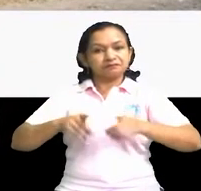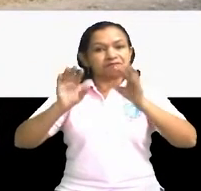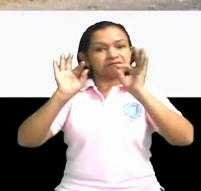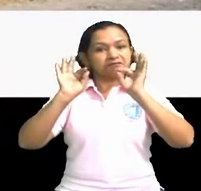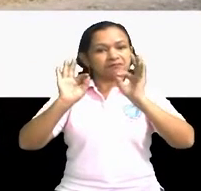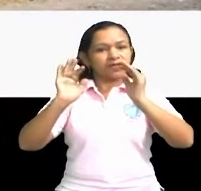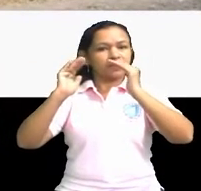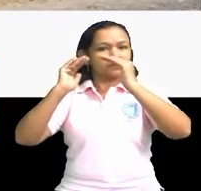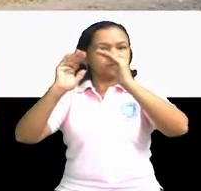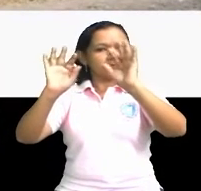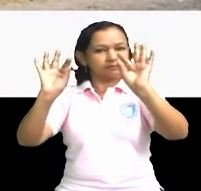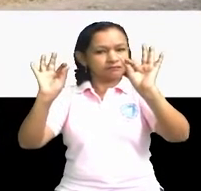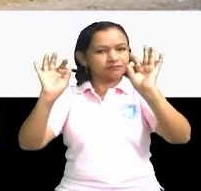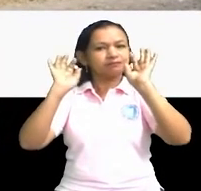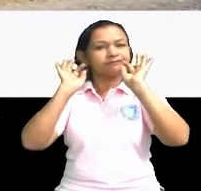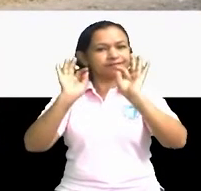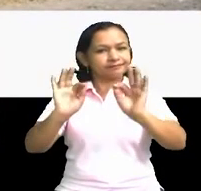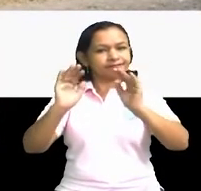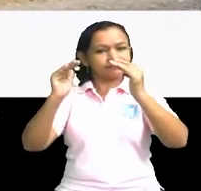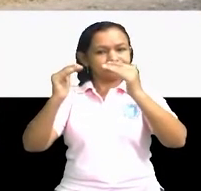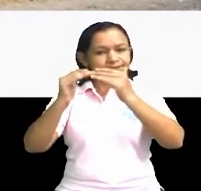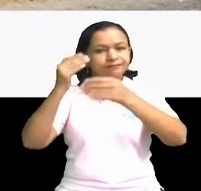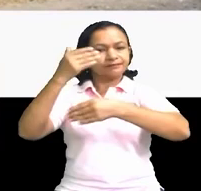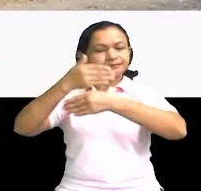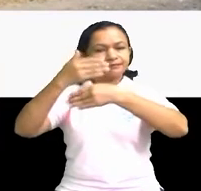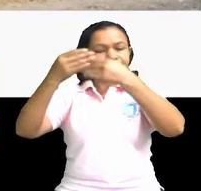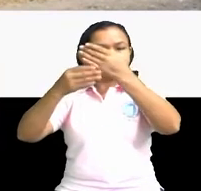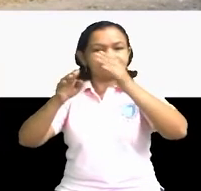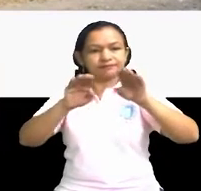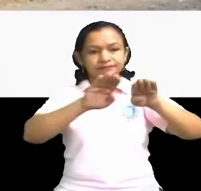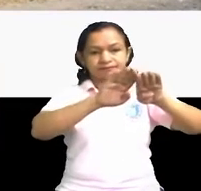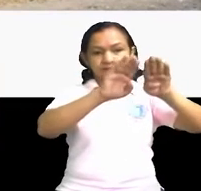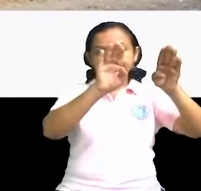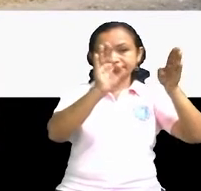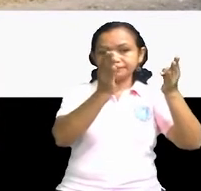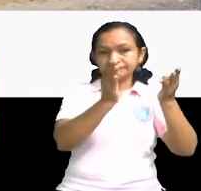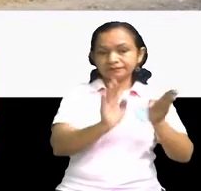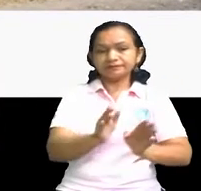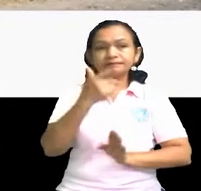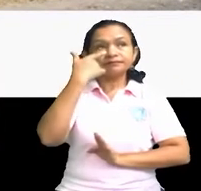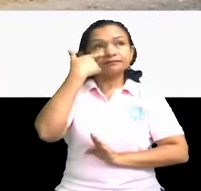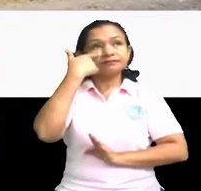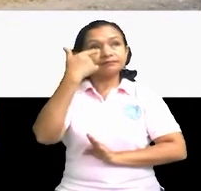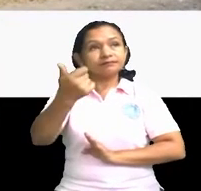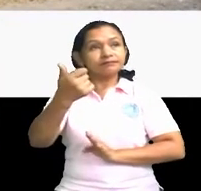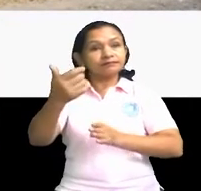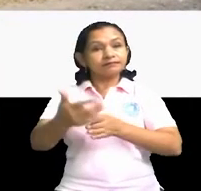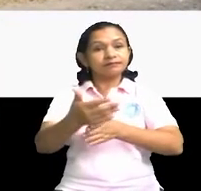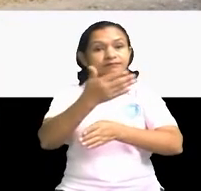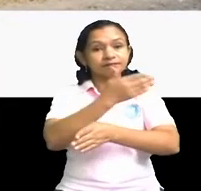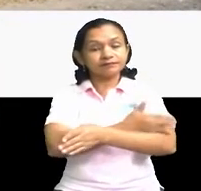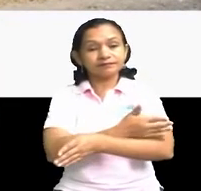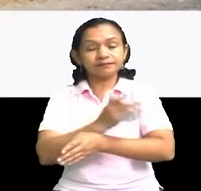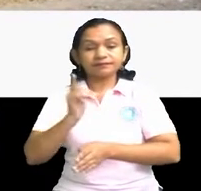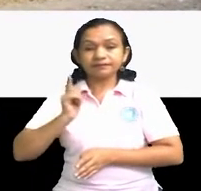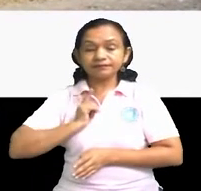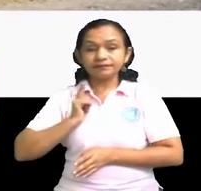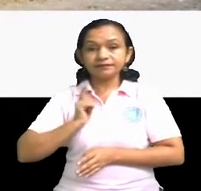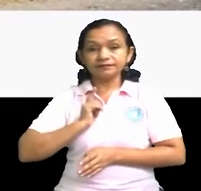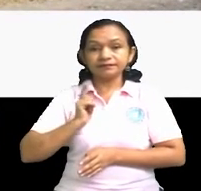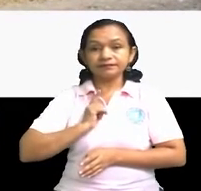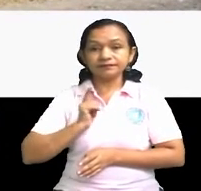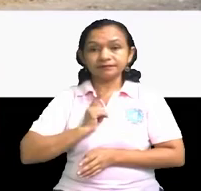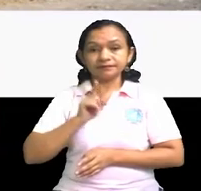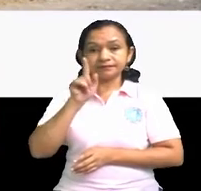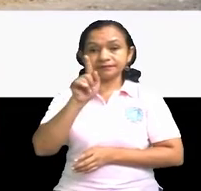Dignificando precisamente al preso. Cárcel de mujeres que ustedes conocieron o se dieron cuenta que existía